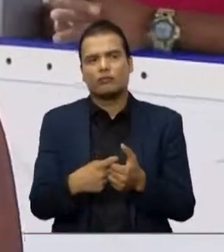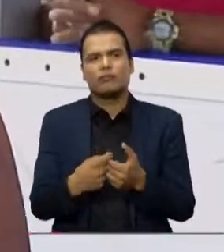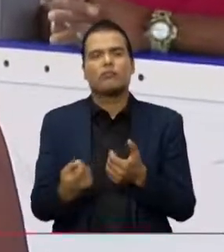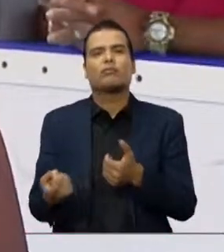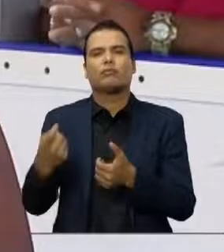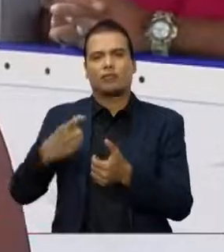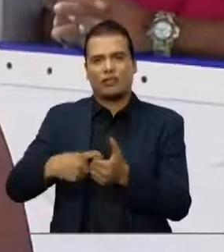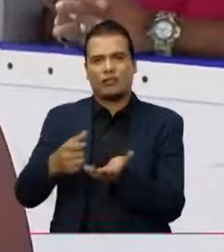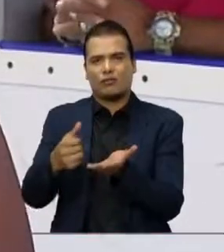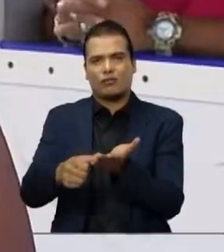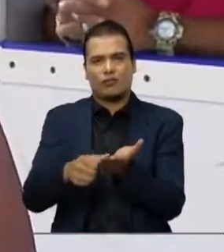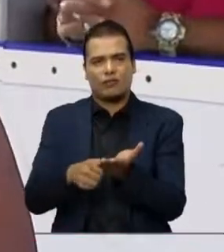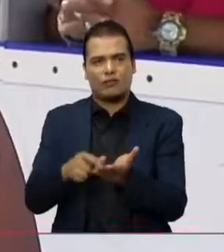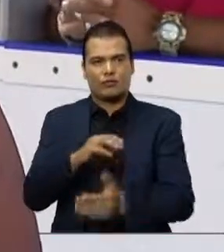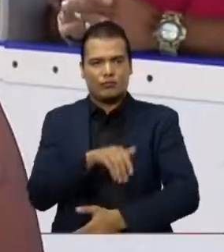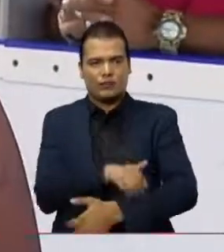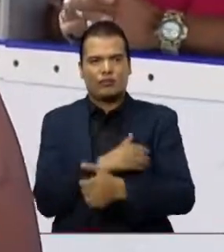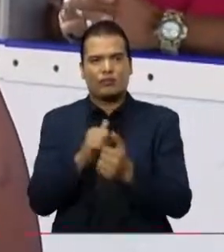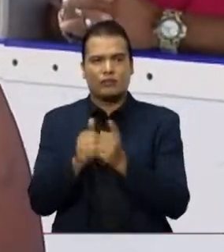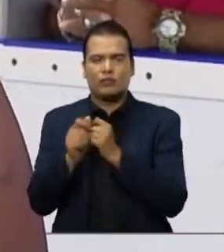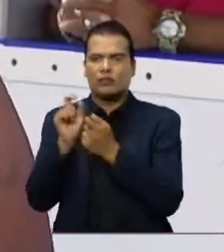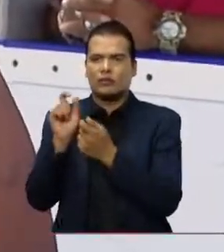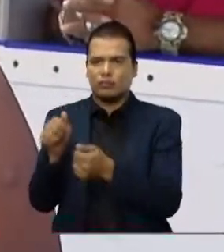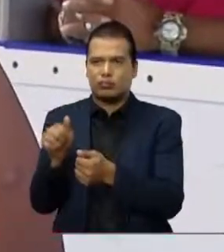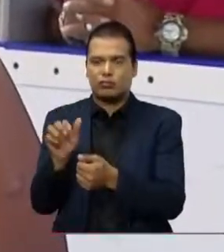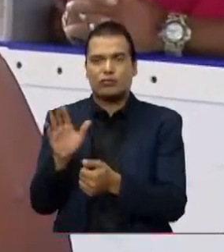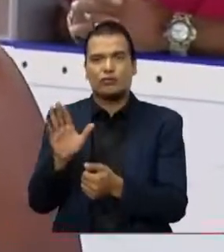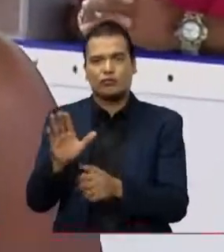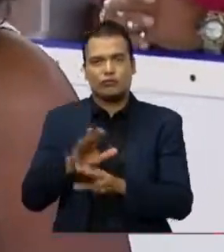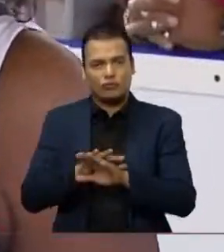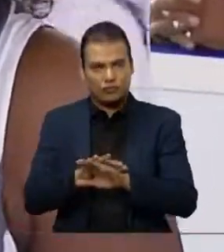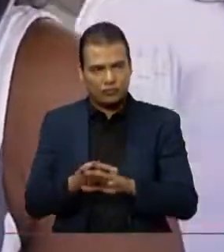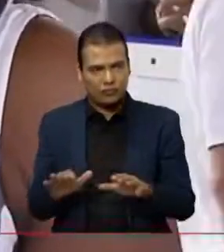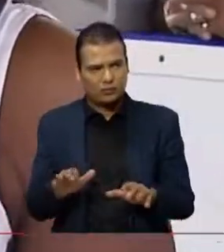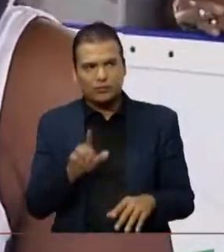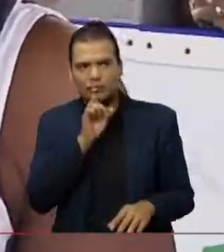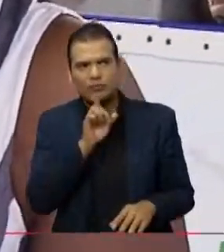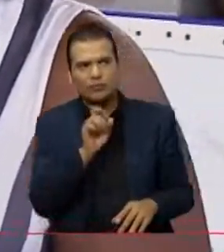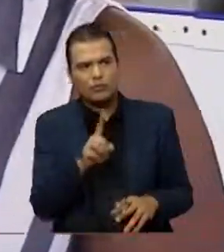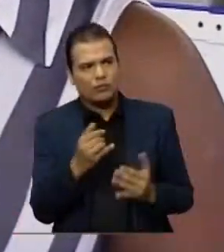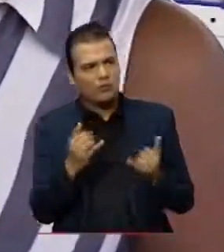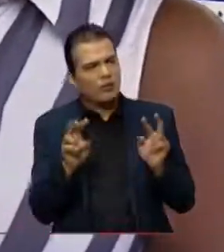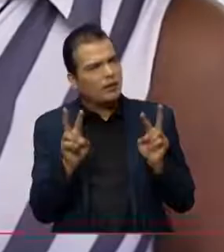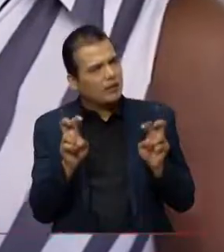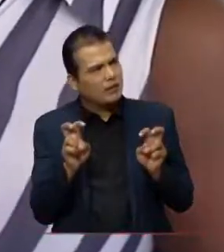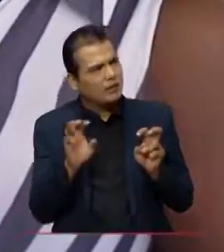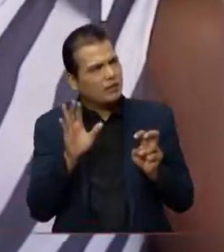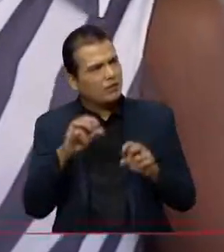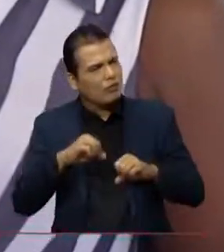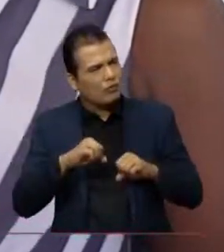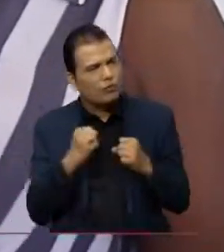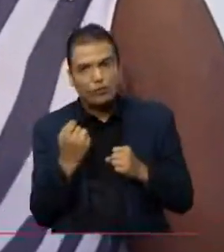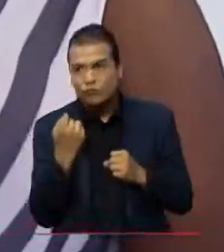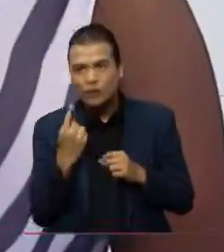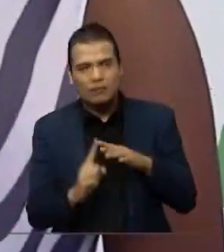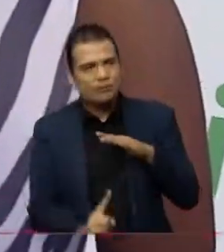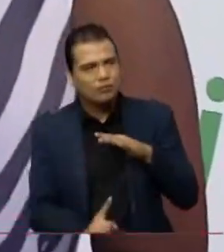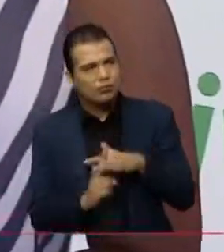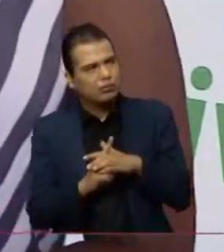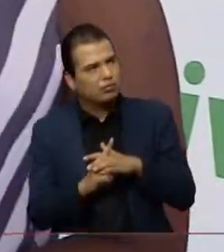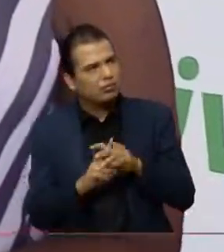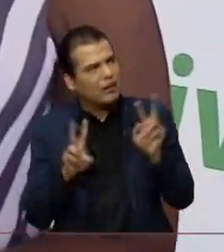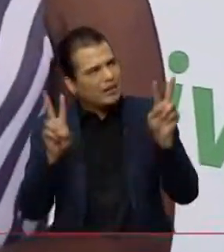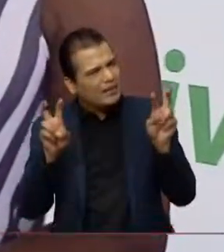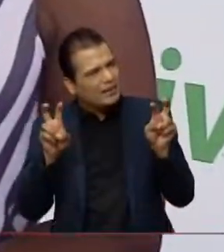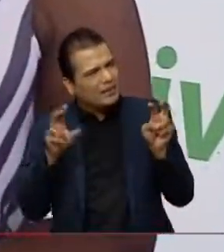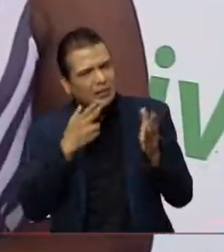programa que tiene el Ministerio del Deporte. Ministra, yo no puedo dejar de preguntarle en este espacio por el tema de Bogotá. Hace unas semanas se dio a